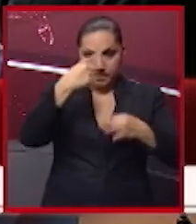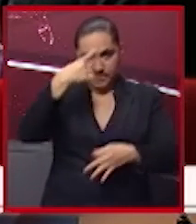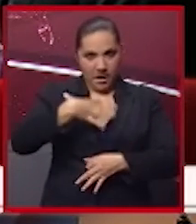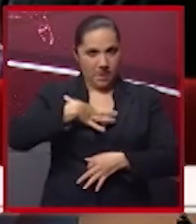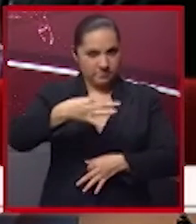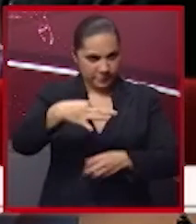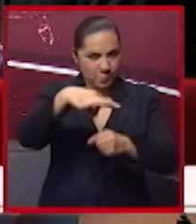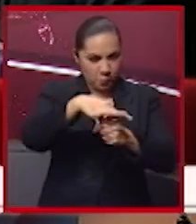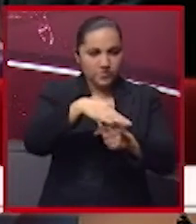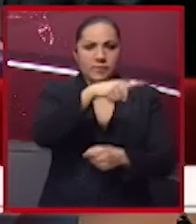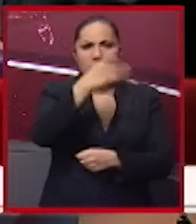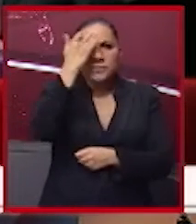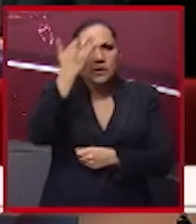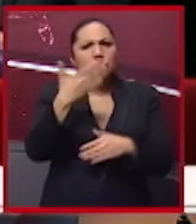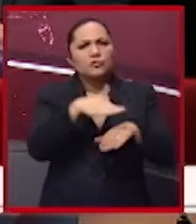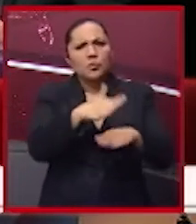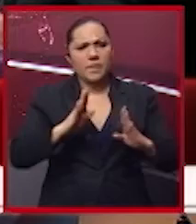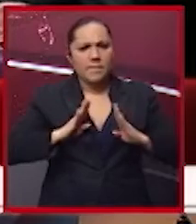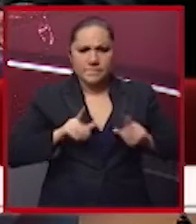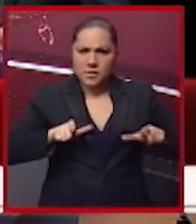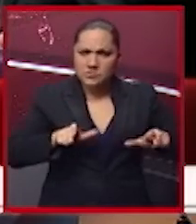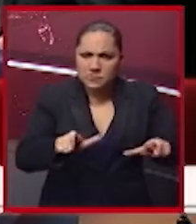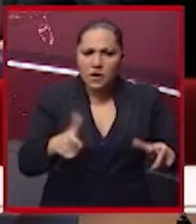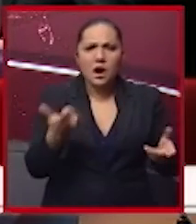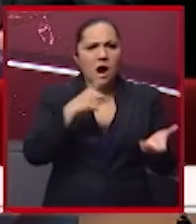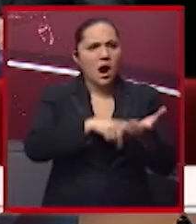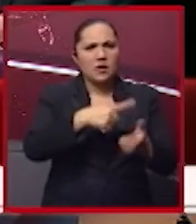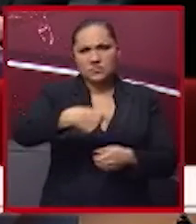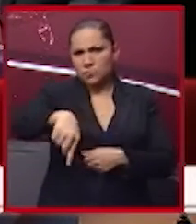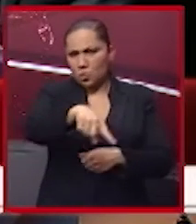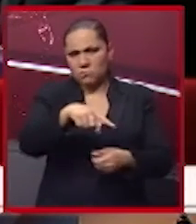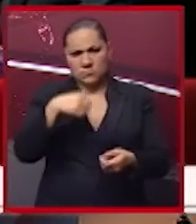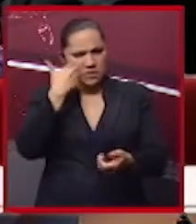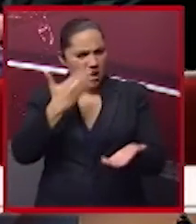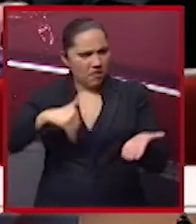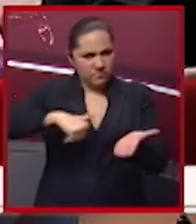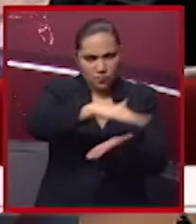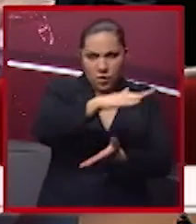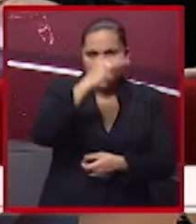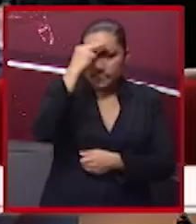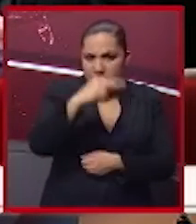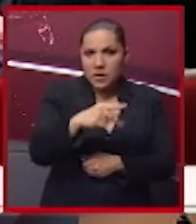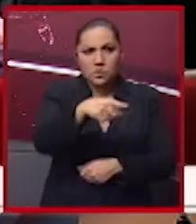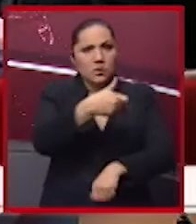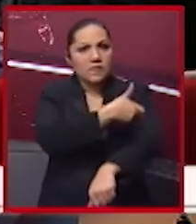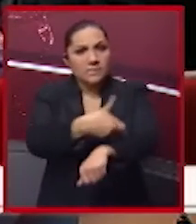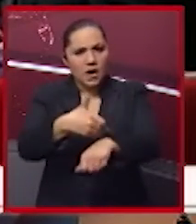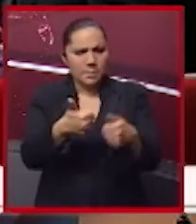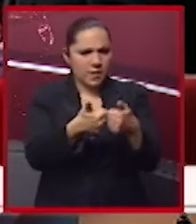la criminalización de migrantes y el discurso de odio hacia los connacionales mexicanos.